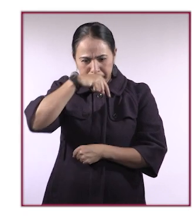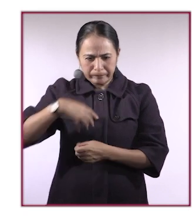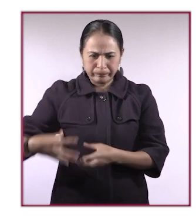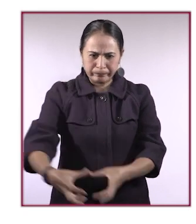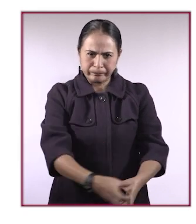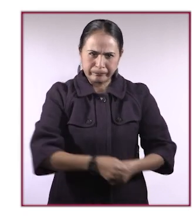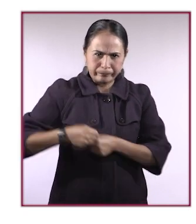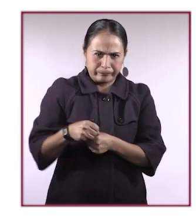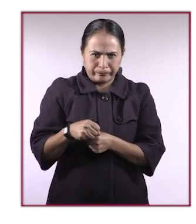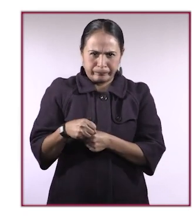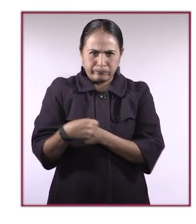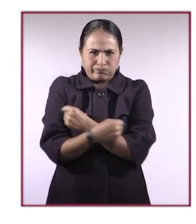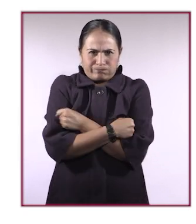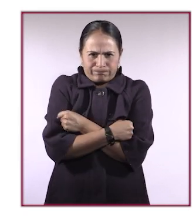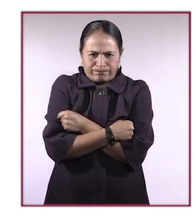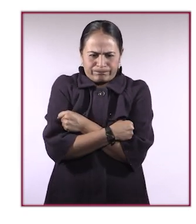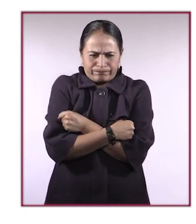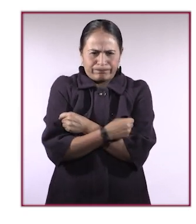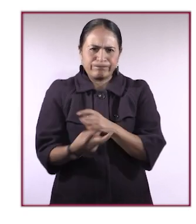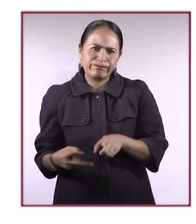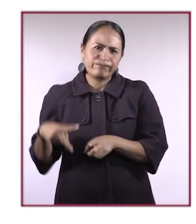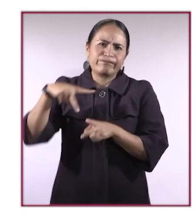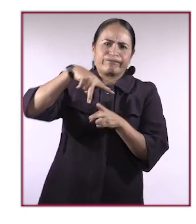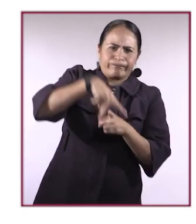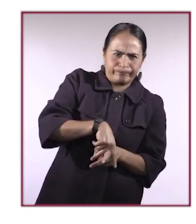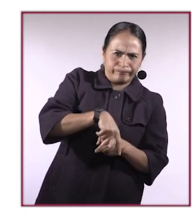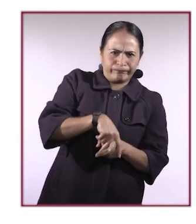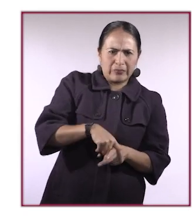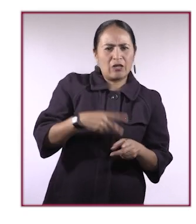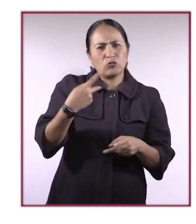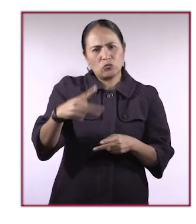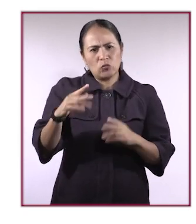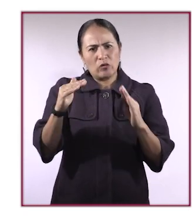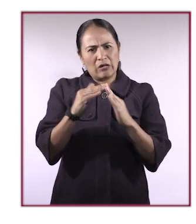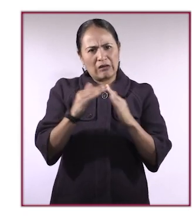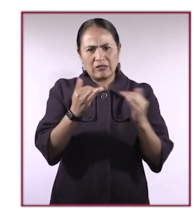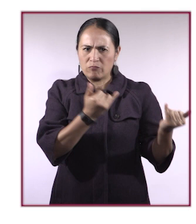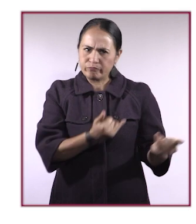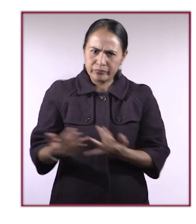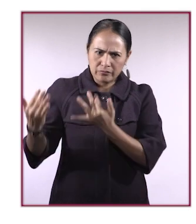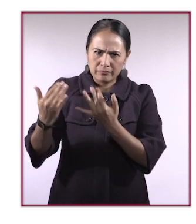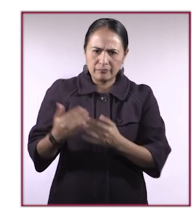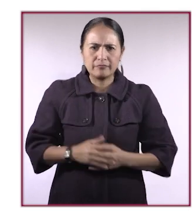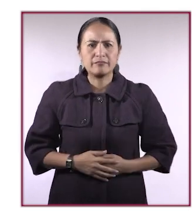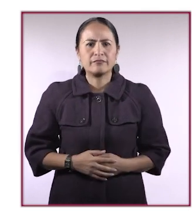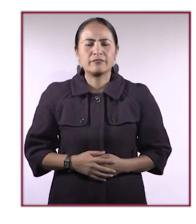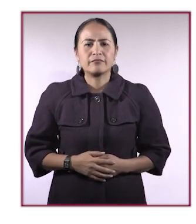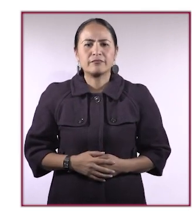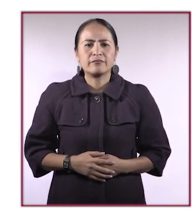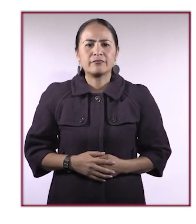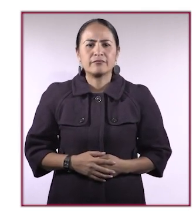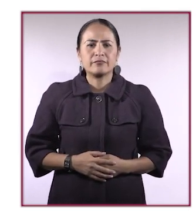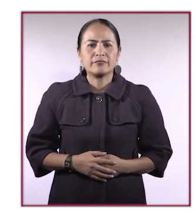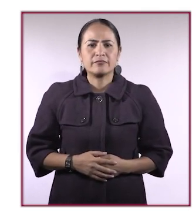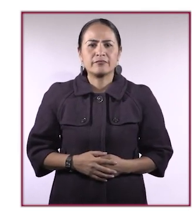las patas y de las alas, los puso en su montura y se los llevó a su casa.